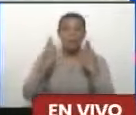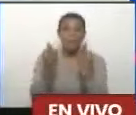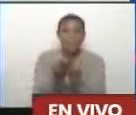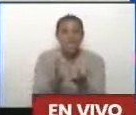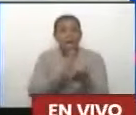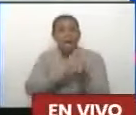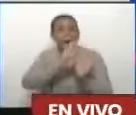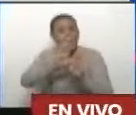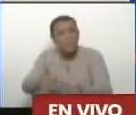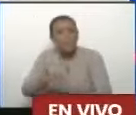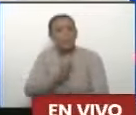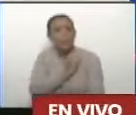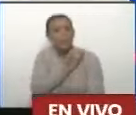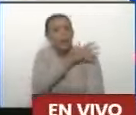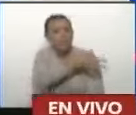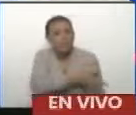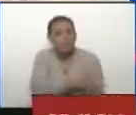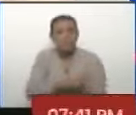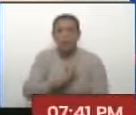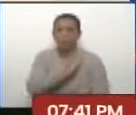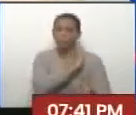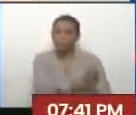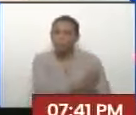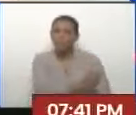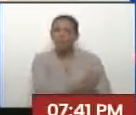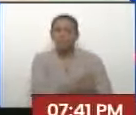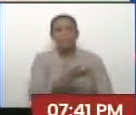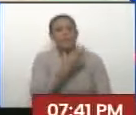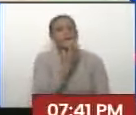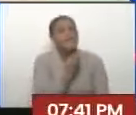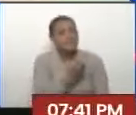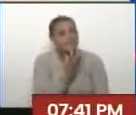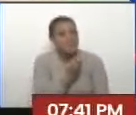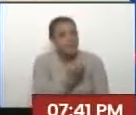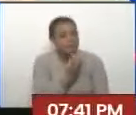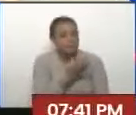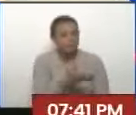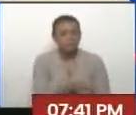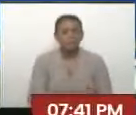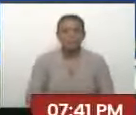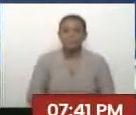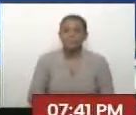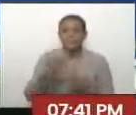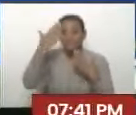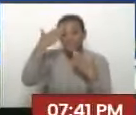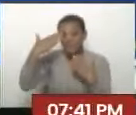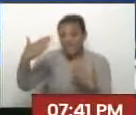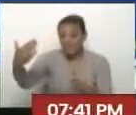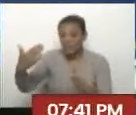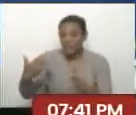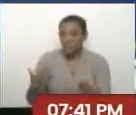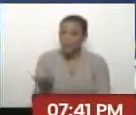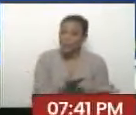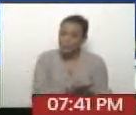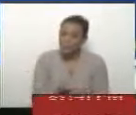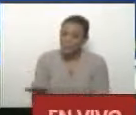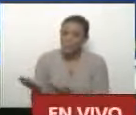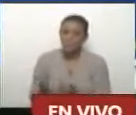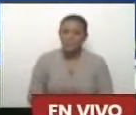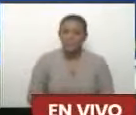Solidaridad con el pueblo palestino y condenando el genocidio del estado de Israel contra ese pueblo danos un saludo Lucas bienvenido